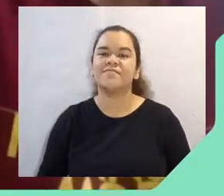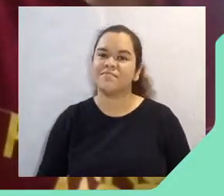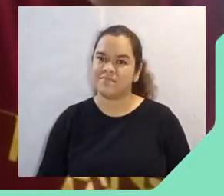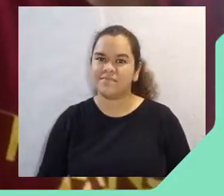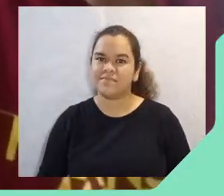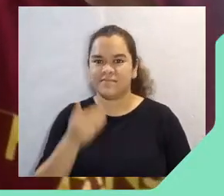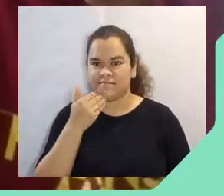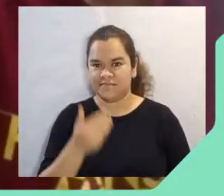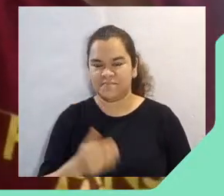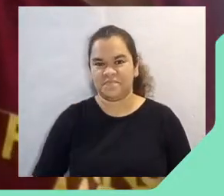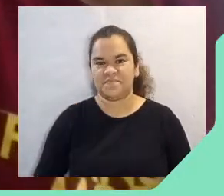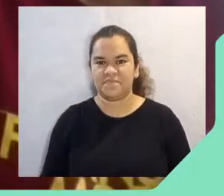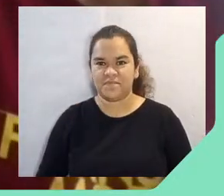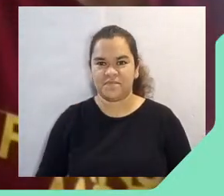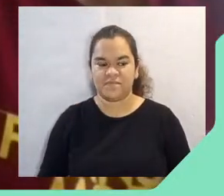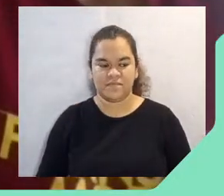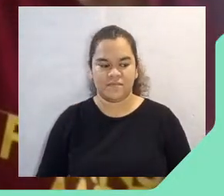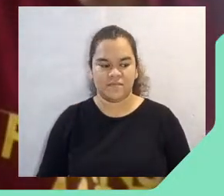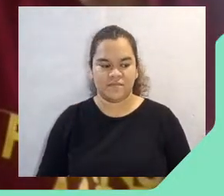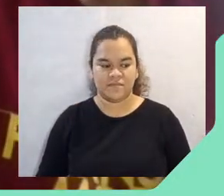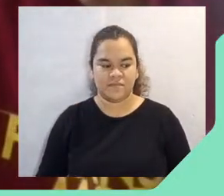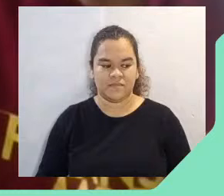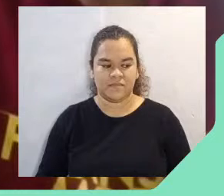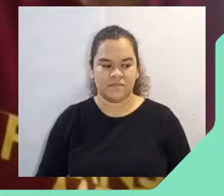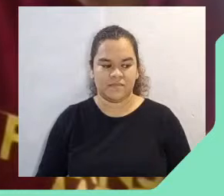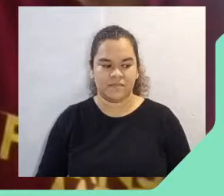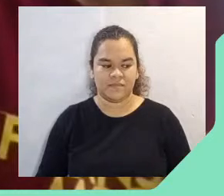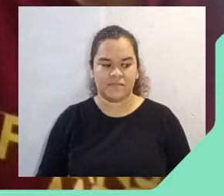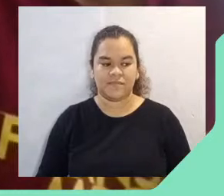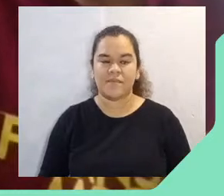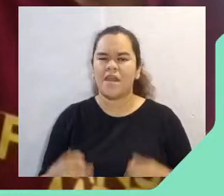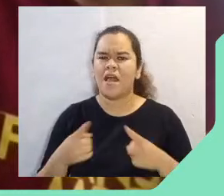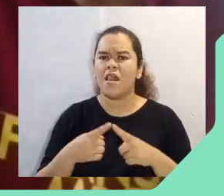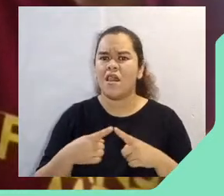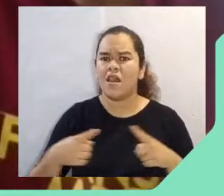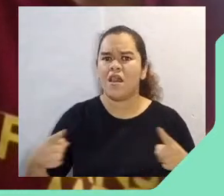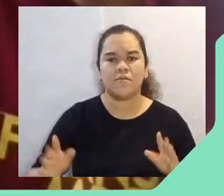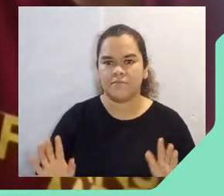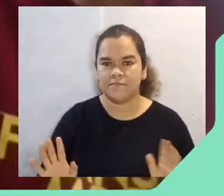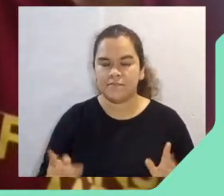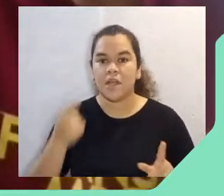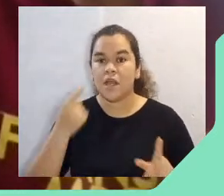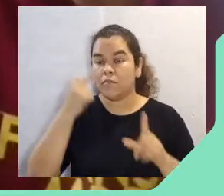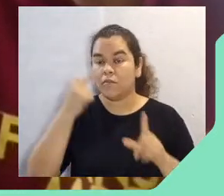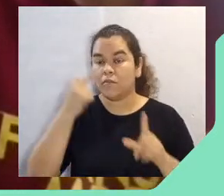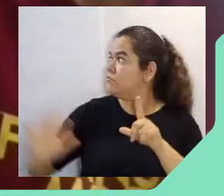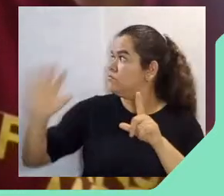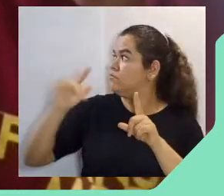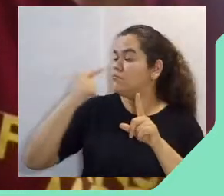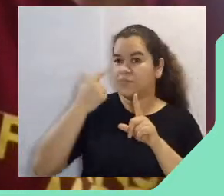gracias. Para no dilatar, vamos a empezar con nuestra presentación.